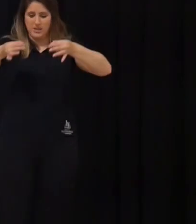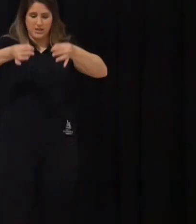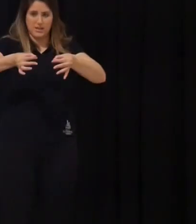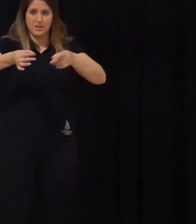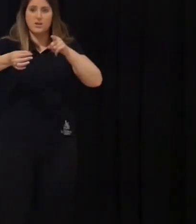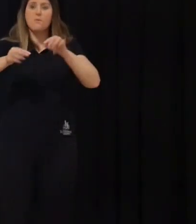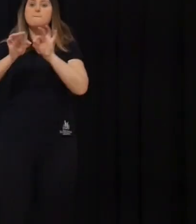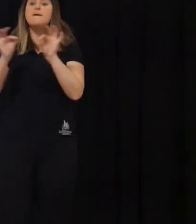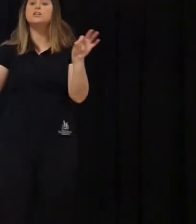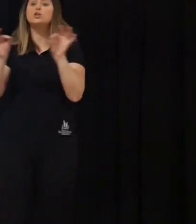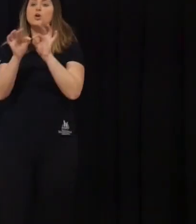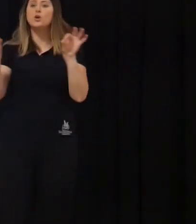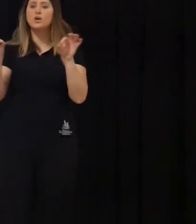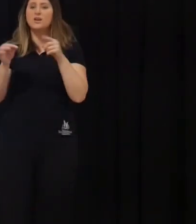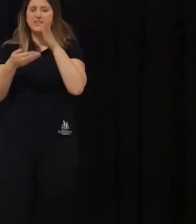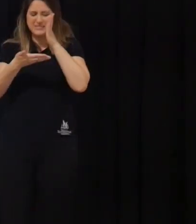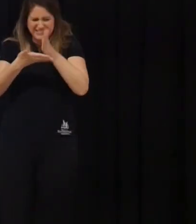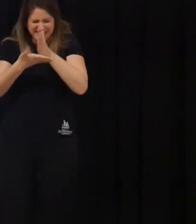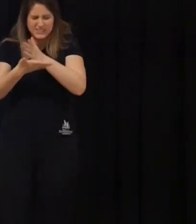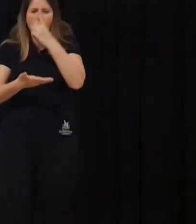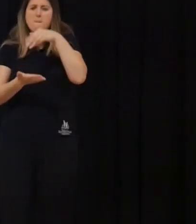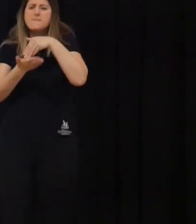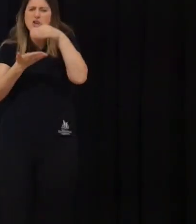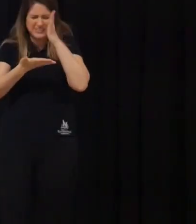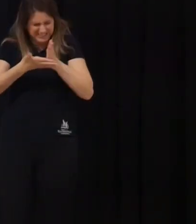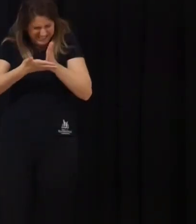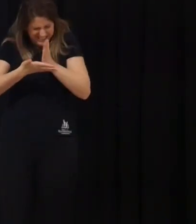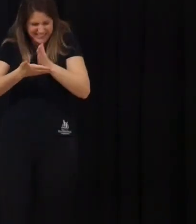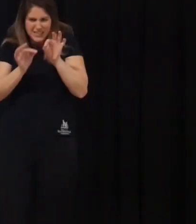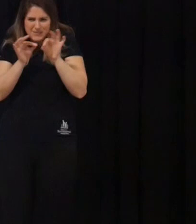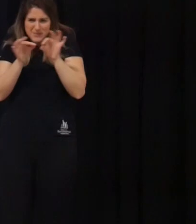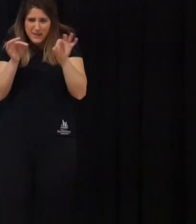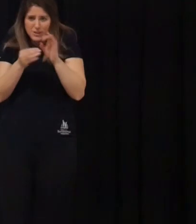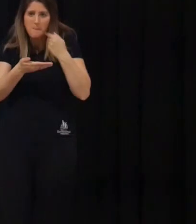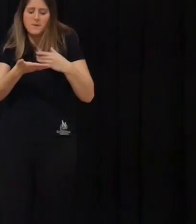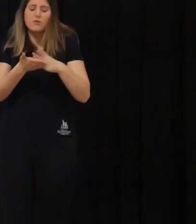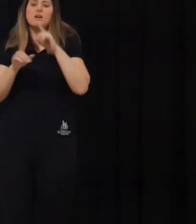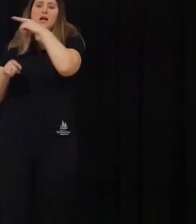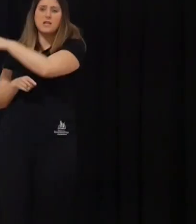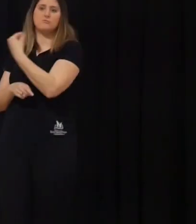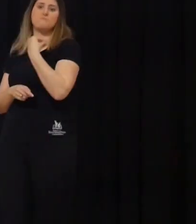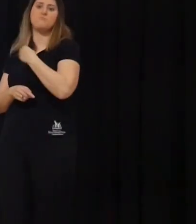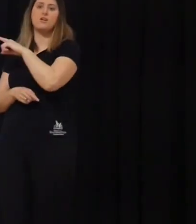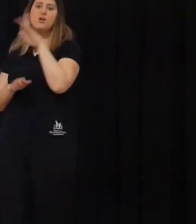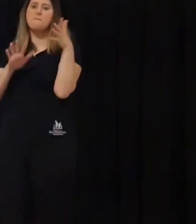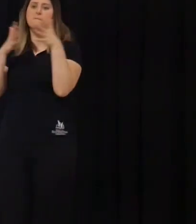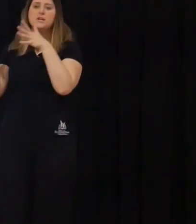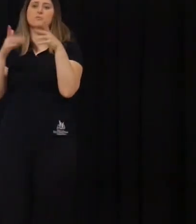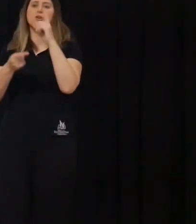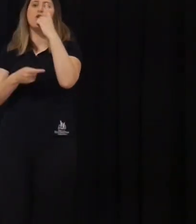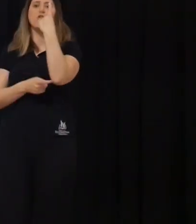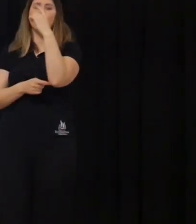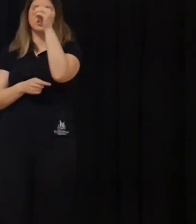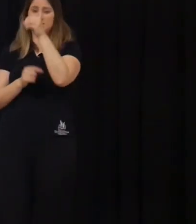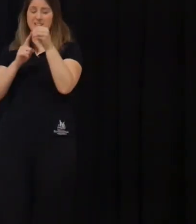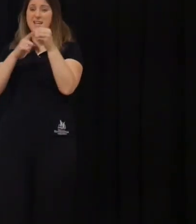lo dividen en 1 millón de fracciones, esto sería 2 partes de